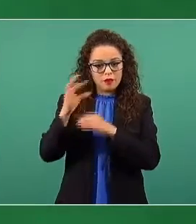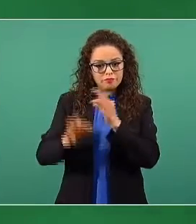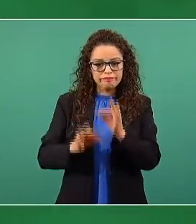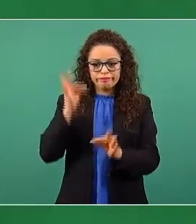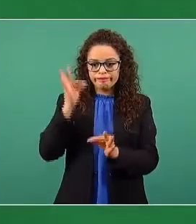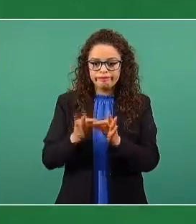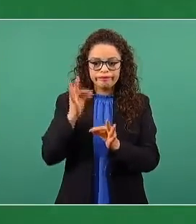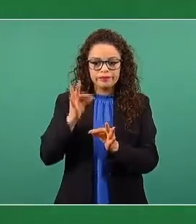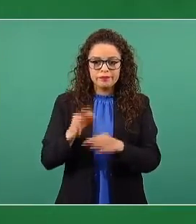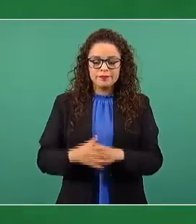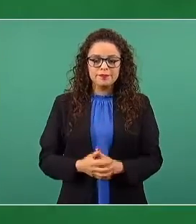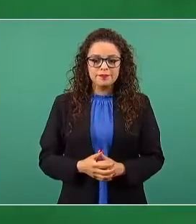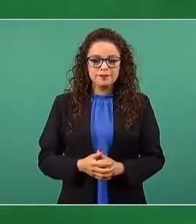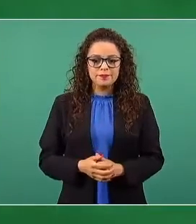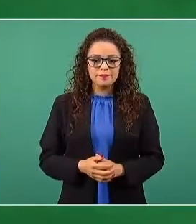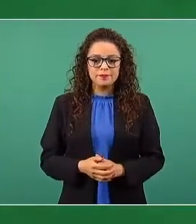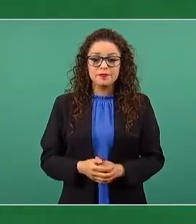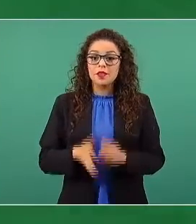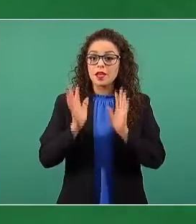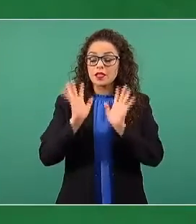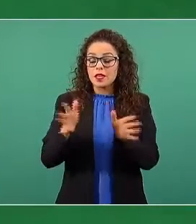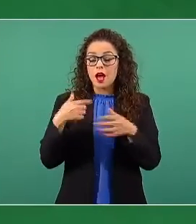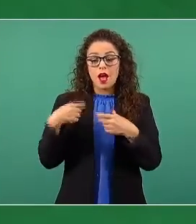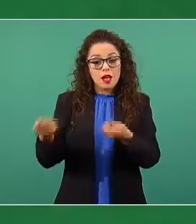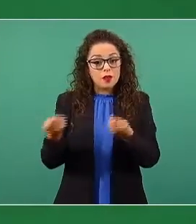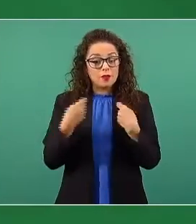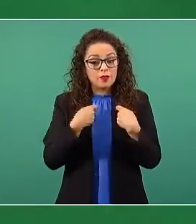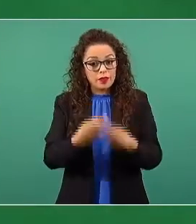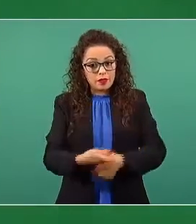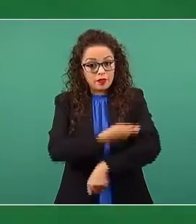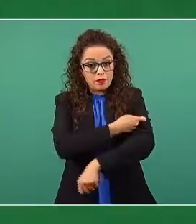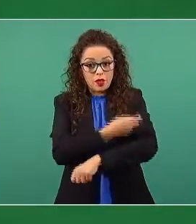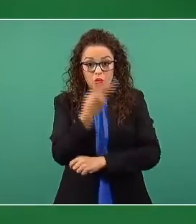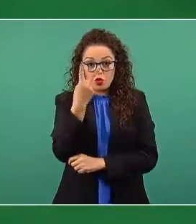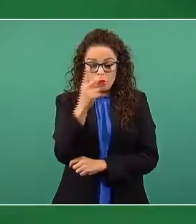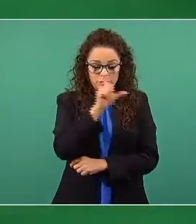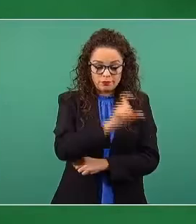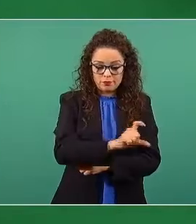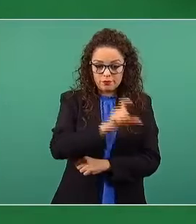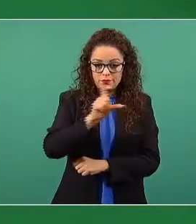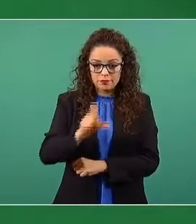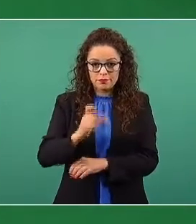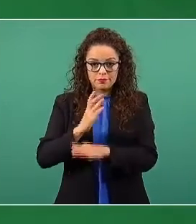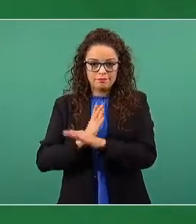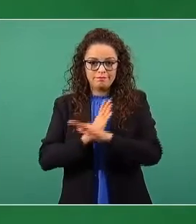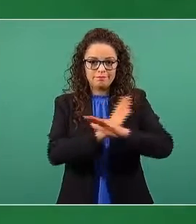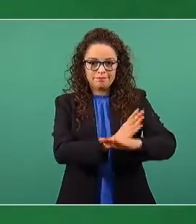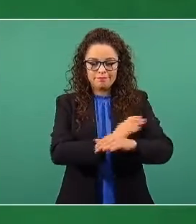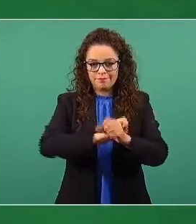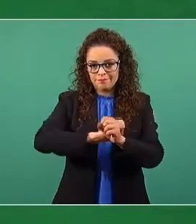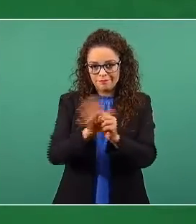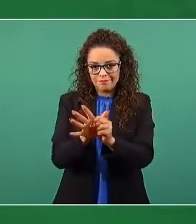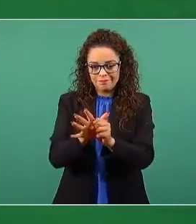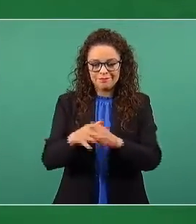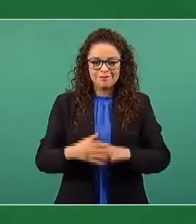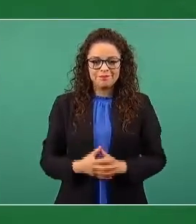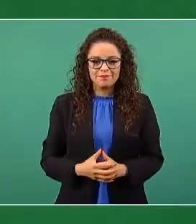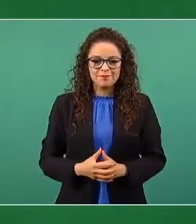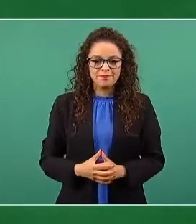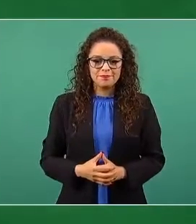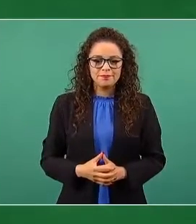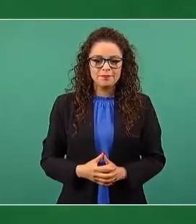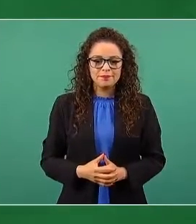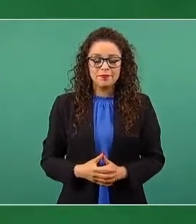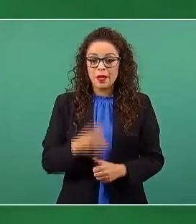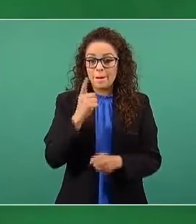de edad y ya fui vacunada con las 2 dosis contra COVID-19. En